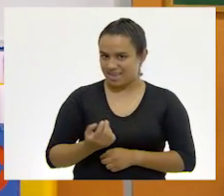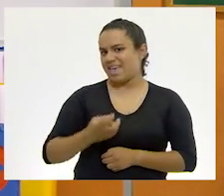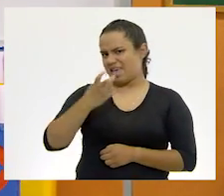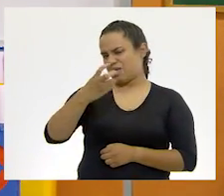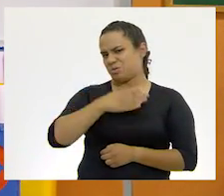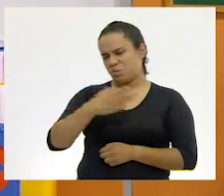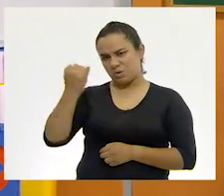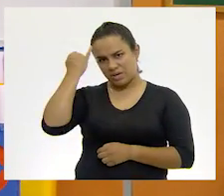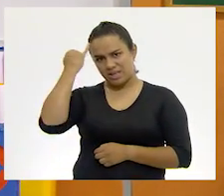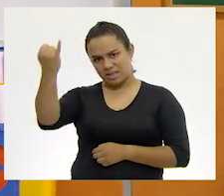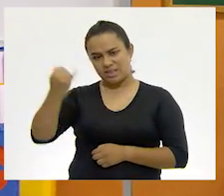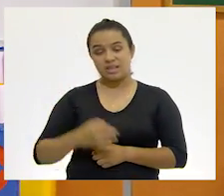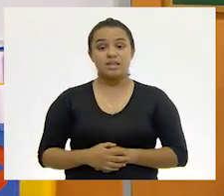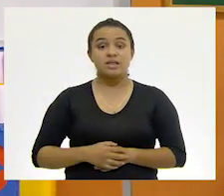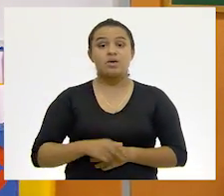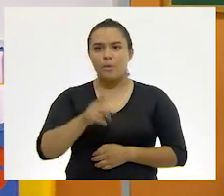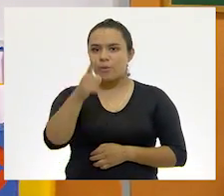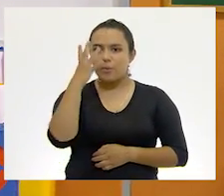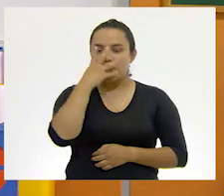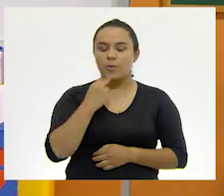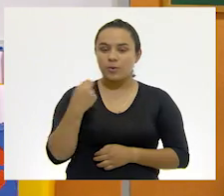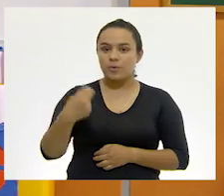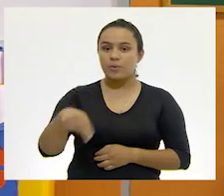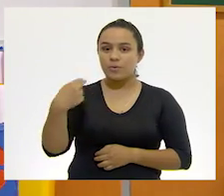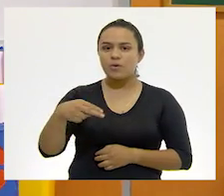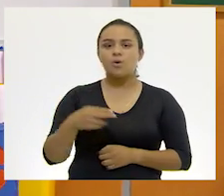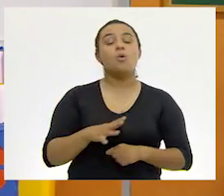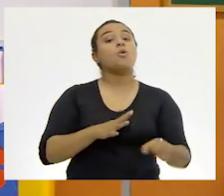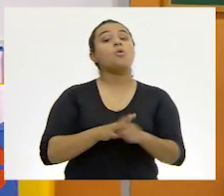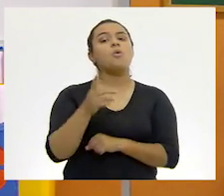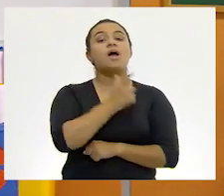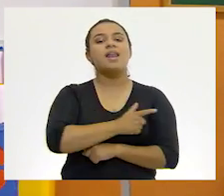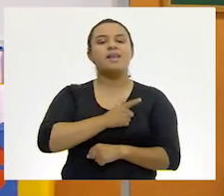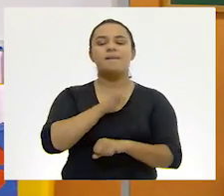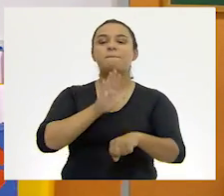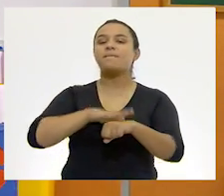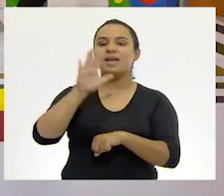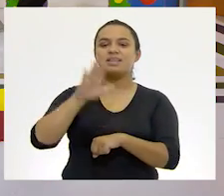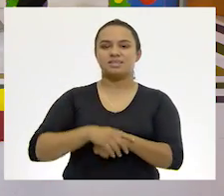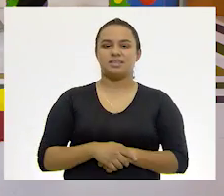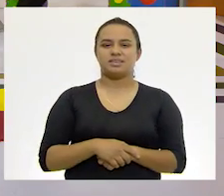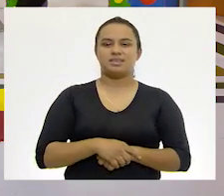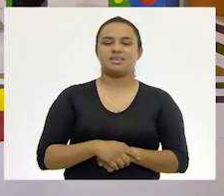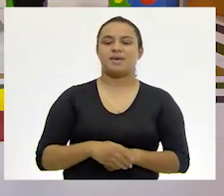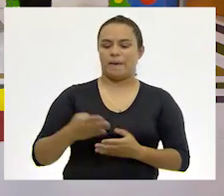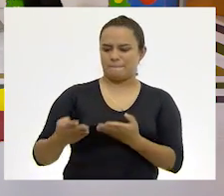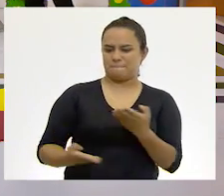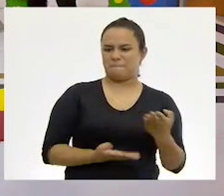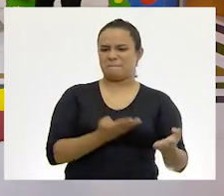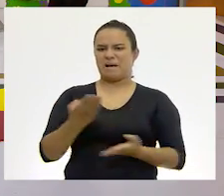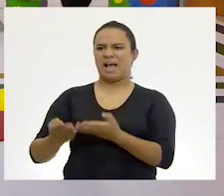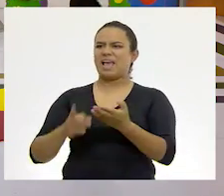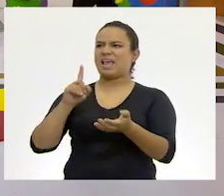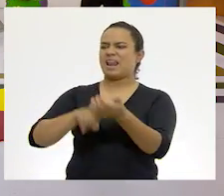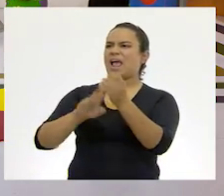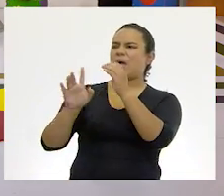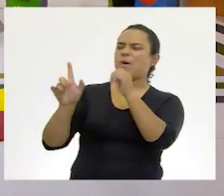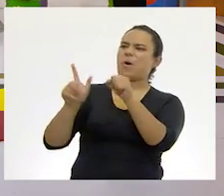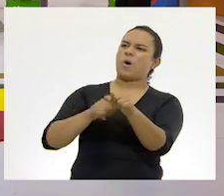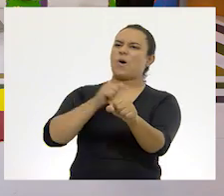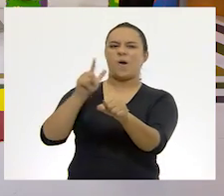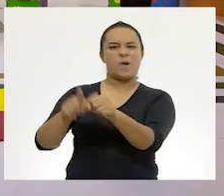bueno? Ah, muy bien, qué bonito nombre. ¿Sabes cuál me gustó de los que dijeron? ¿Cuál? La danza de los colores. ¡Ah,